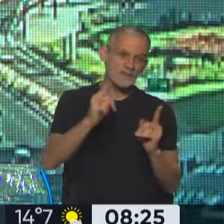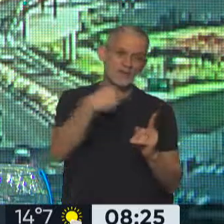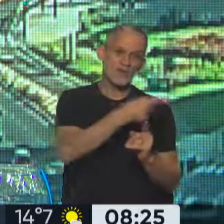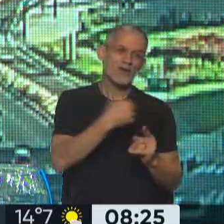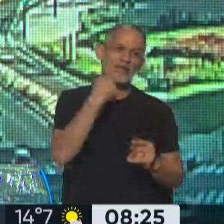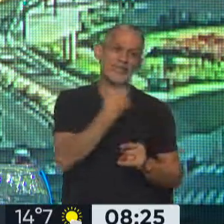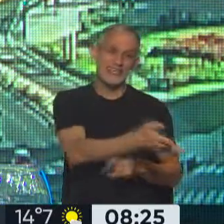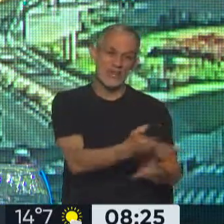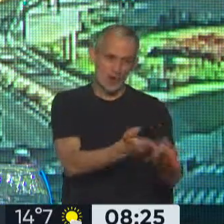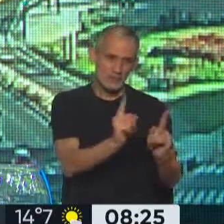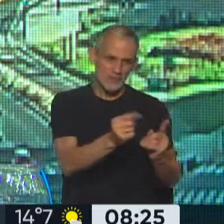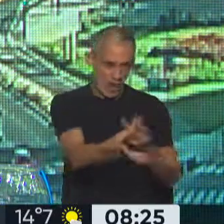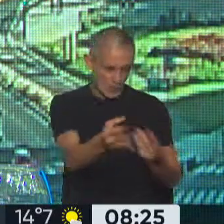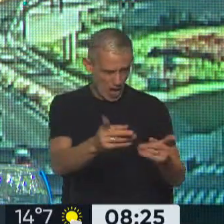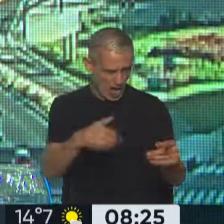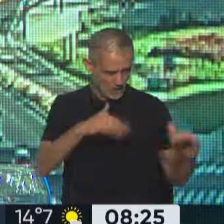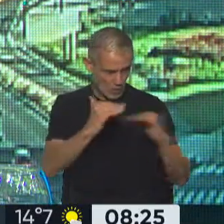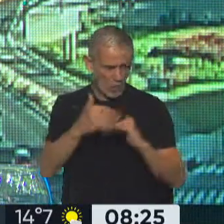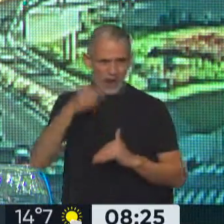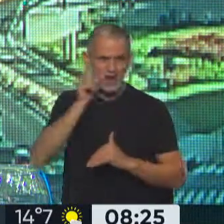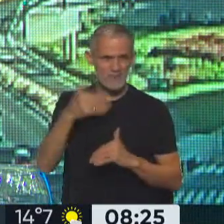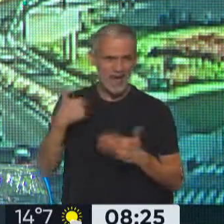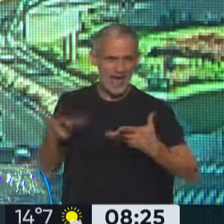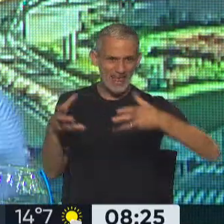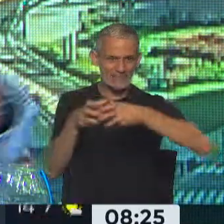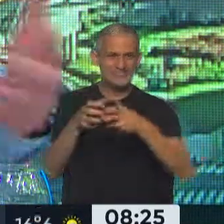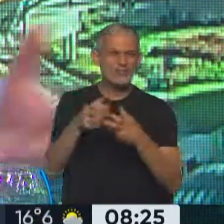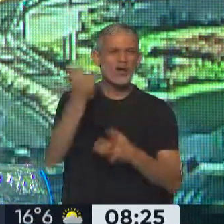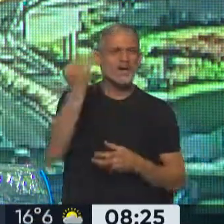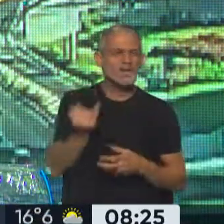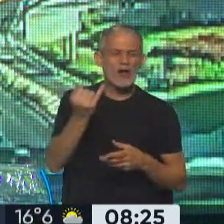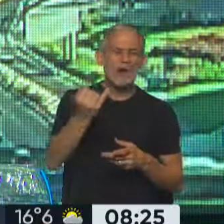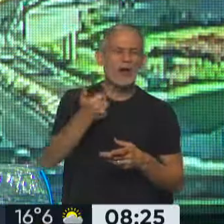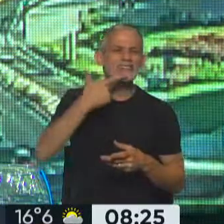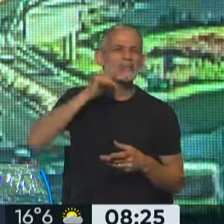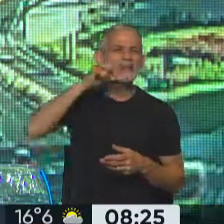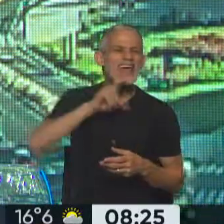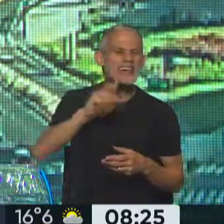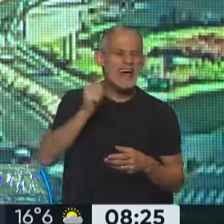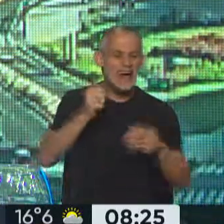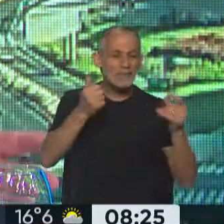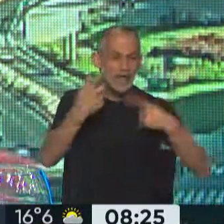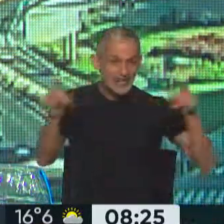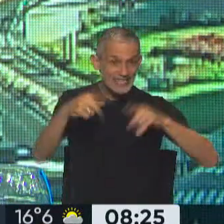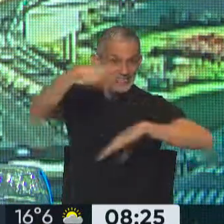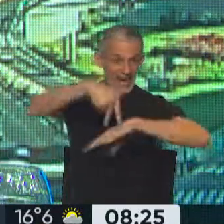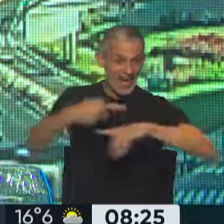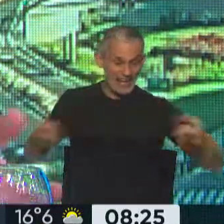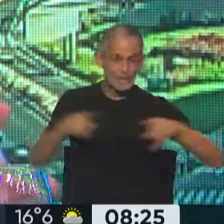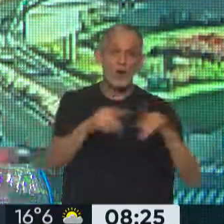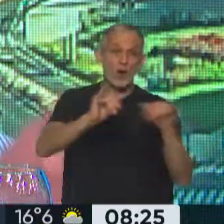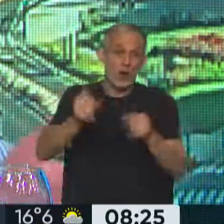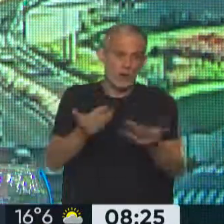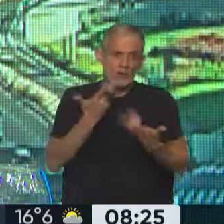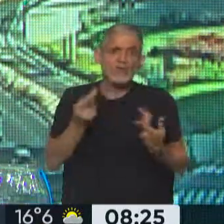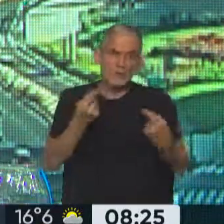de nuestros hijos y bueno y un poquito más con el Flaco spinetta empezamos a tener estos recitales porque porque a los jóvenes les gusta